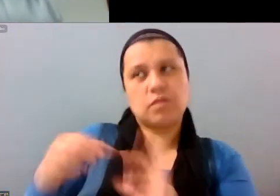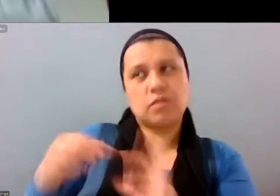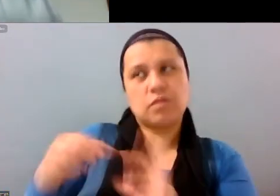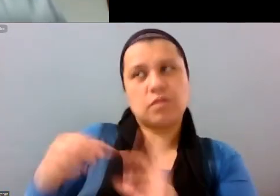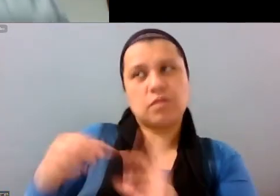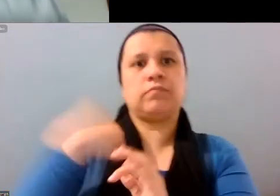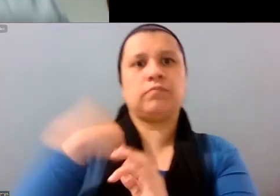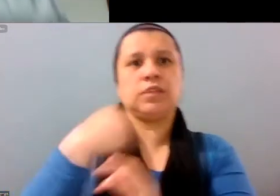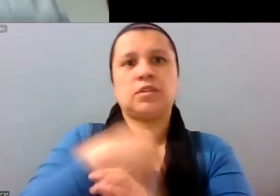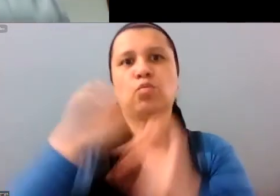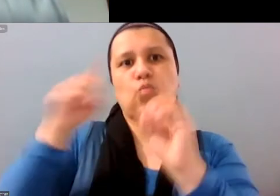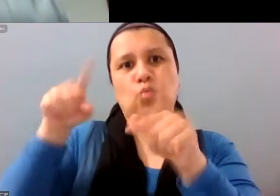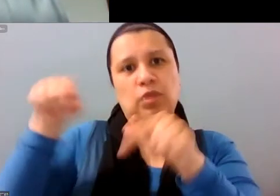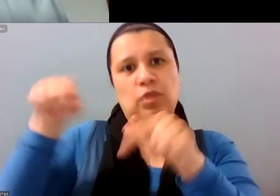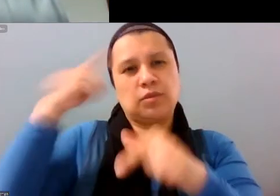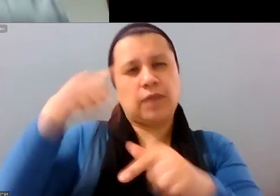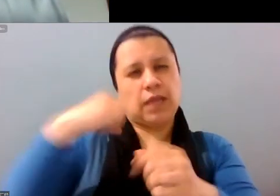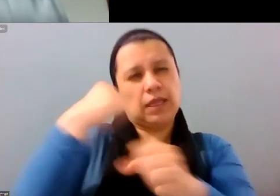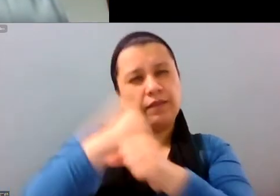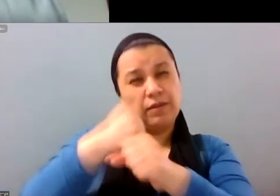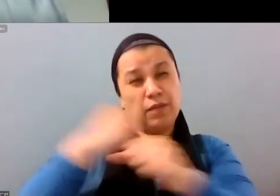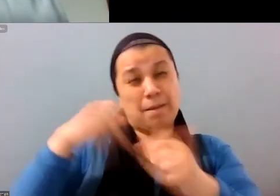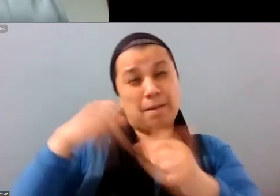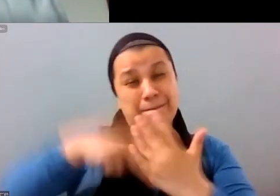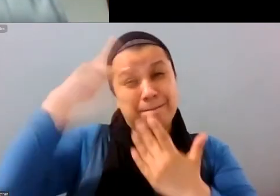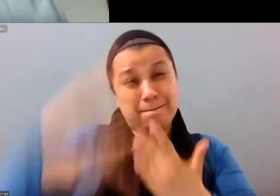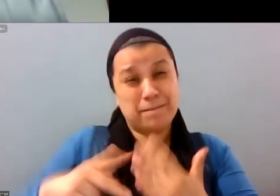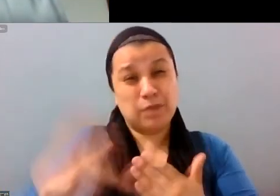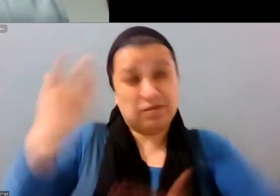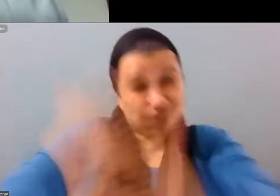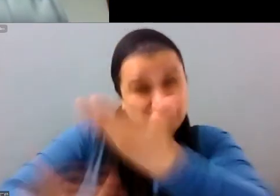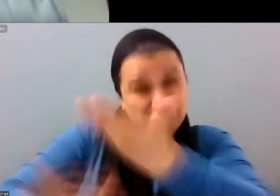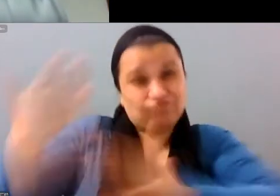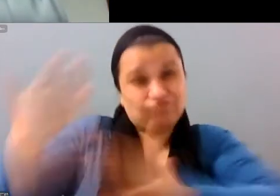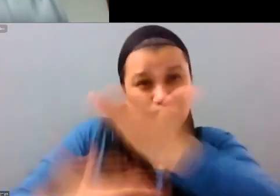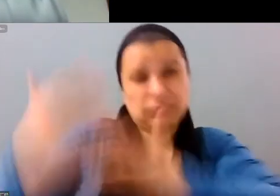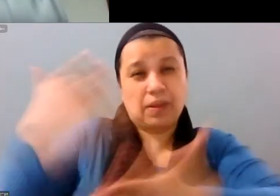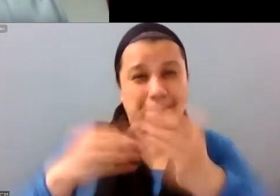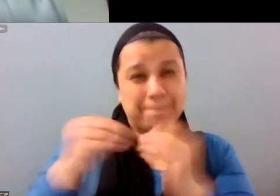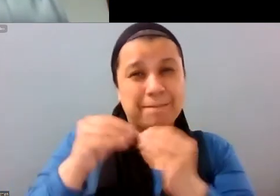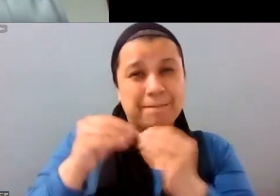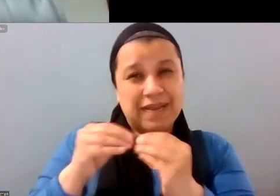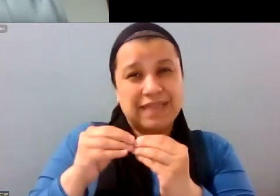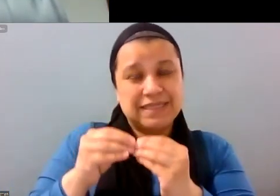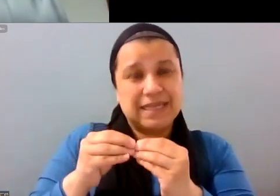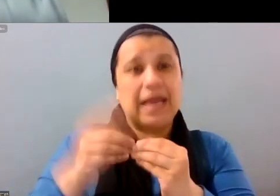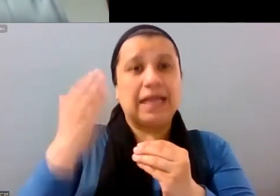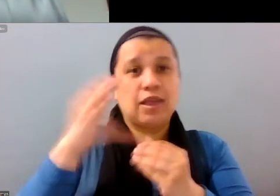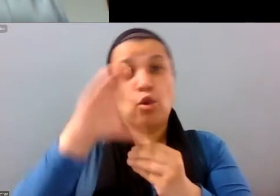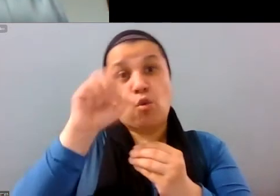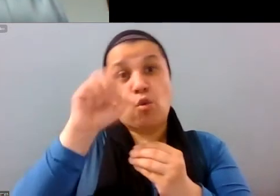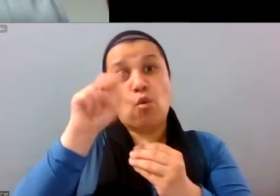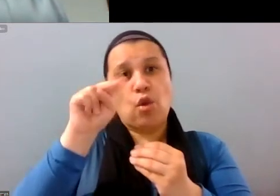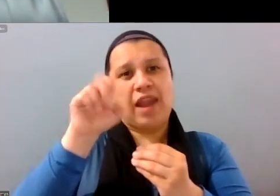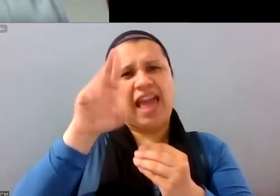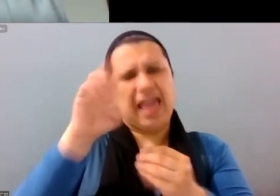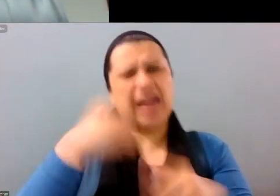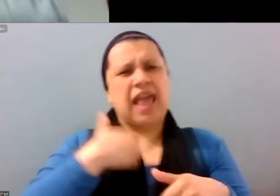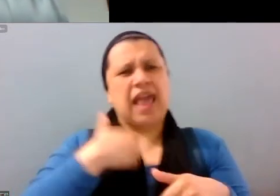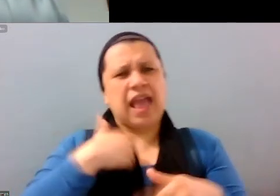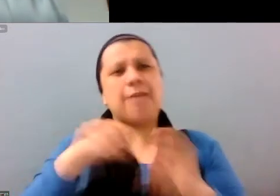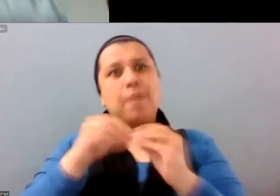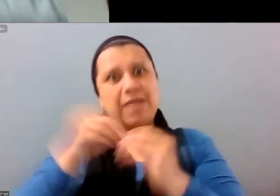tener programas permanentes dentro de una agenda de cooperación tal vez más allá de la que ya se tiene con CONARES y no específica de la UNED en materia